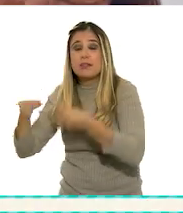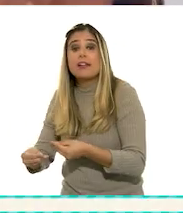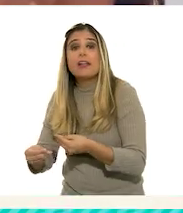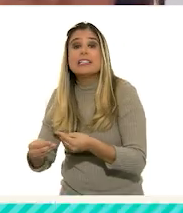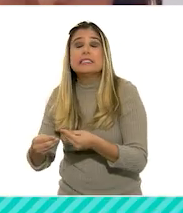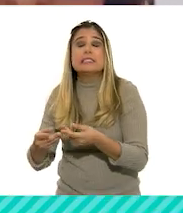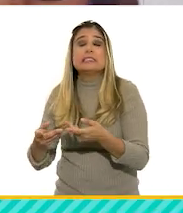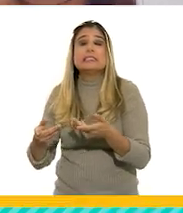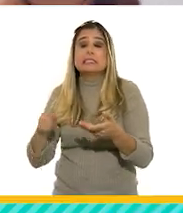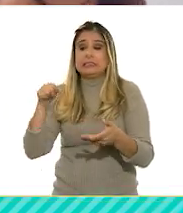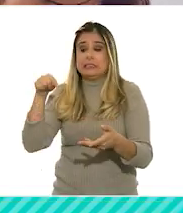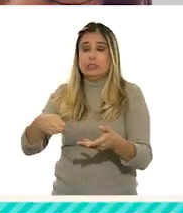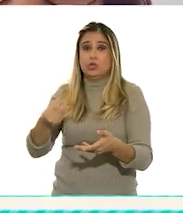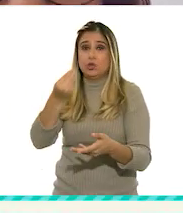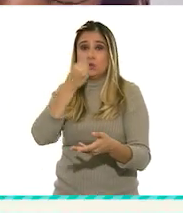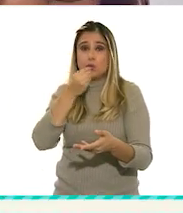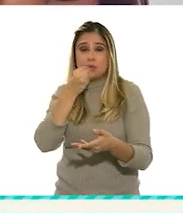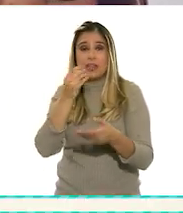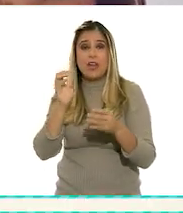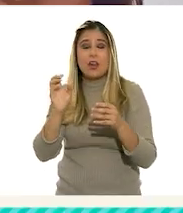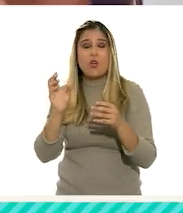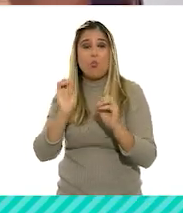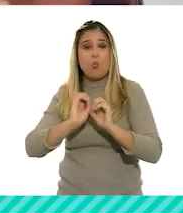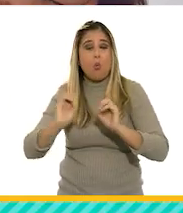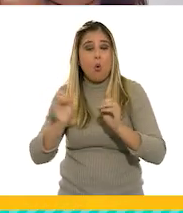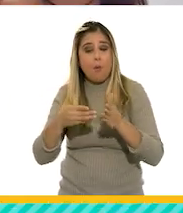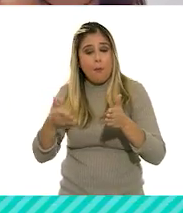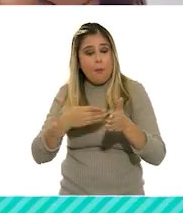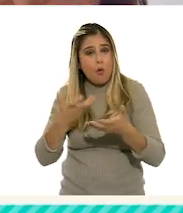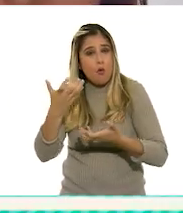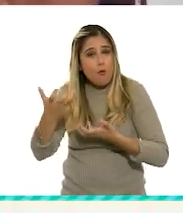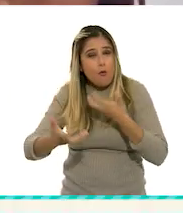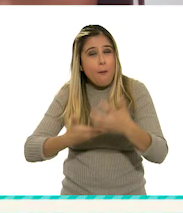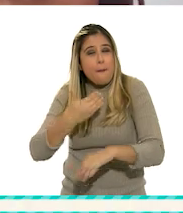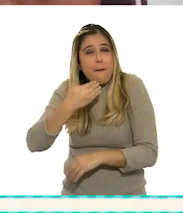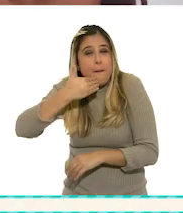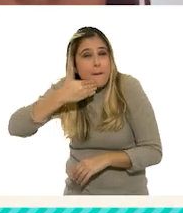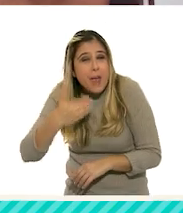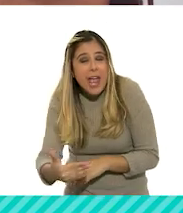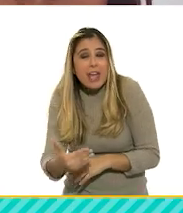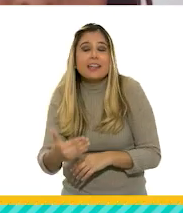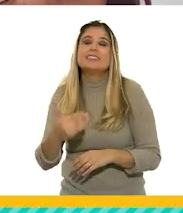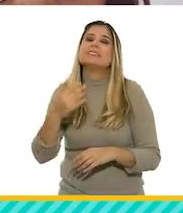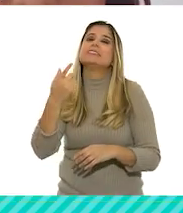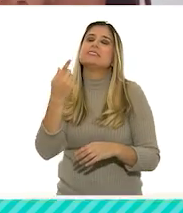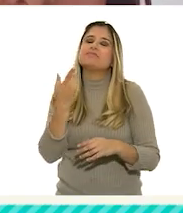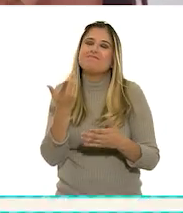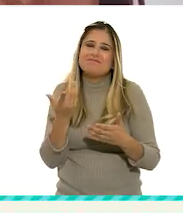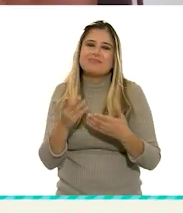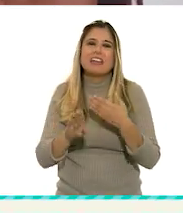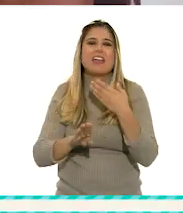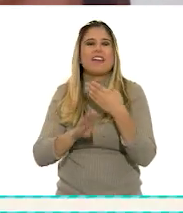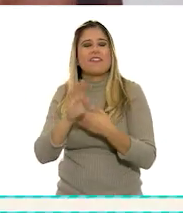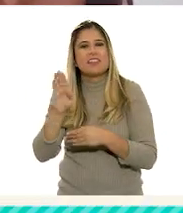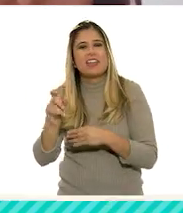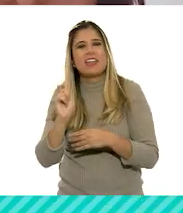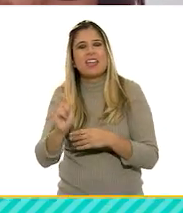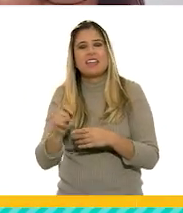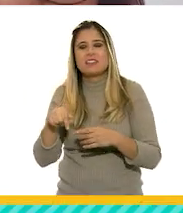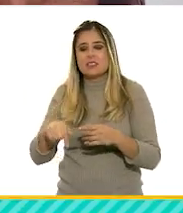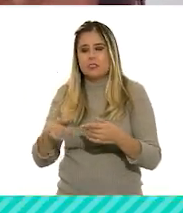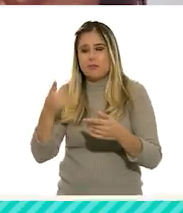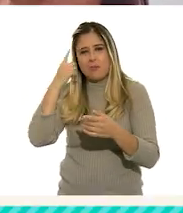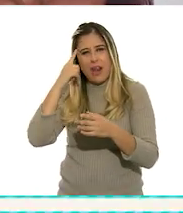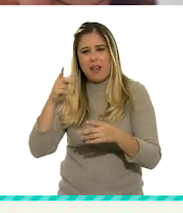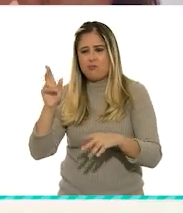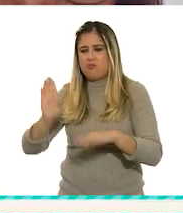alimento no va a terminar de cocerse, también vamos a evitar que se destruyan por